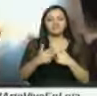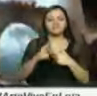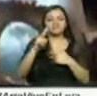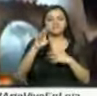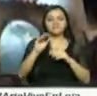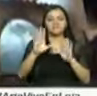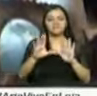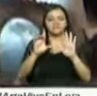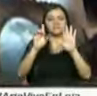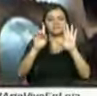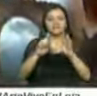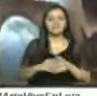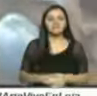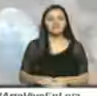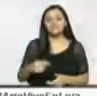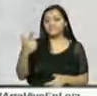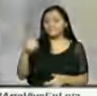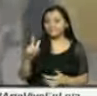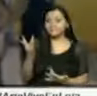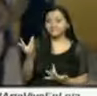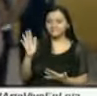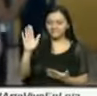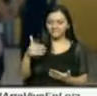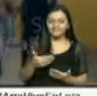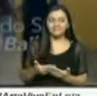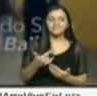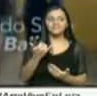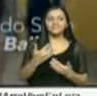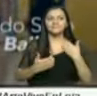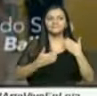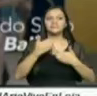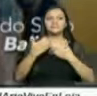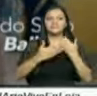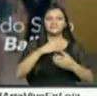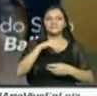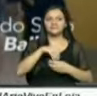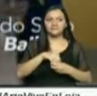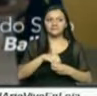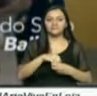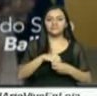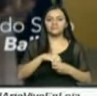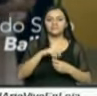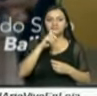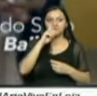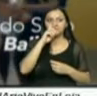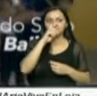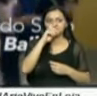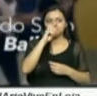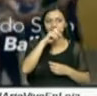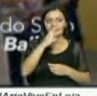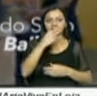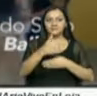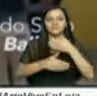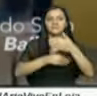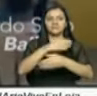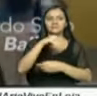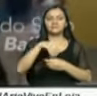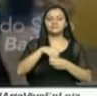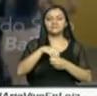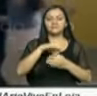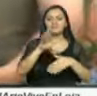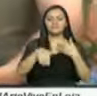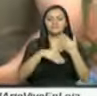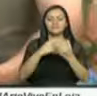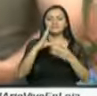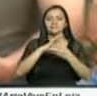2016. Loja te espera. Es emocionante poder ser parte de esto que más tarde va a ser una